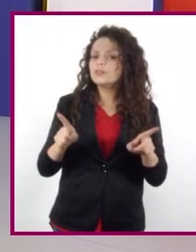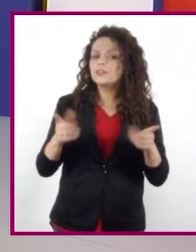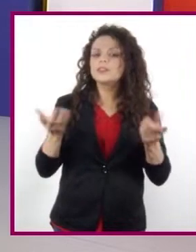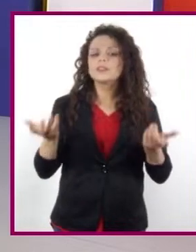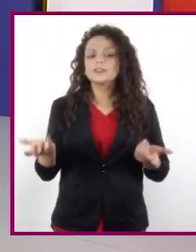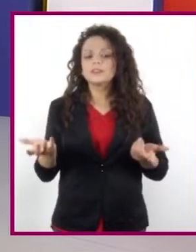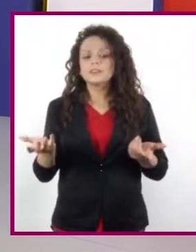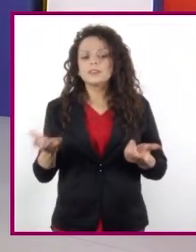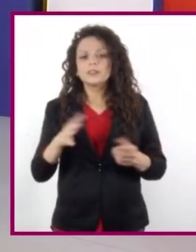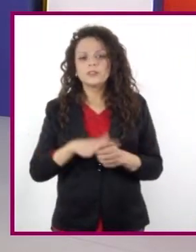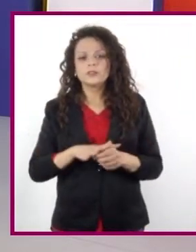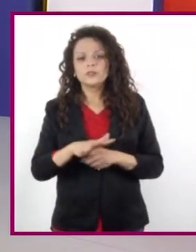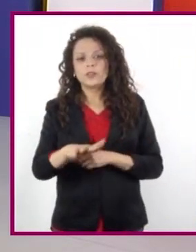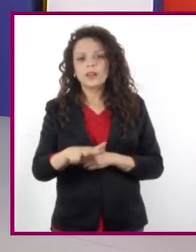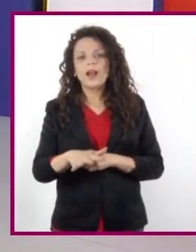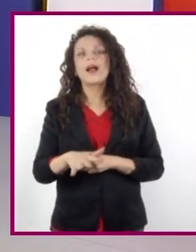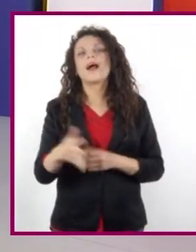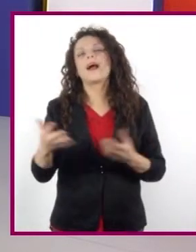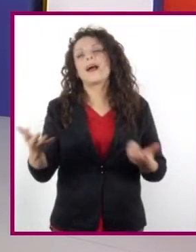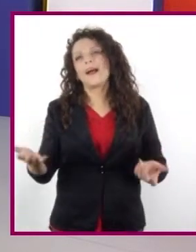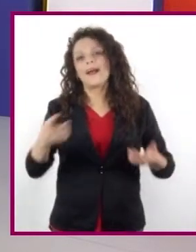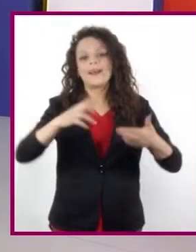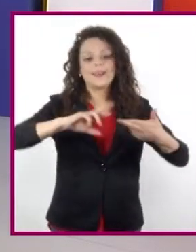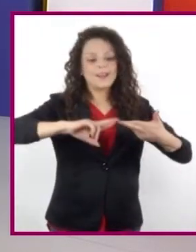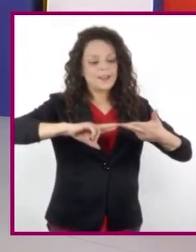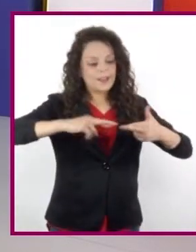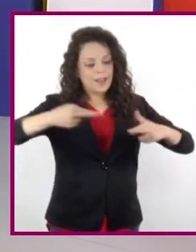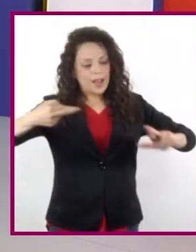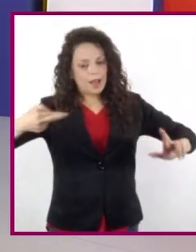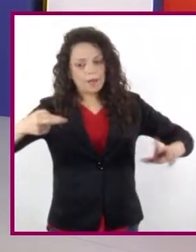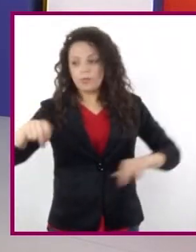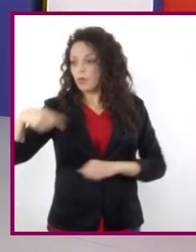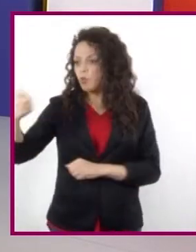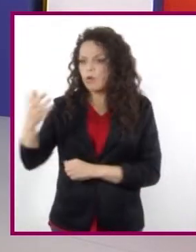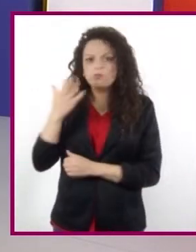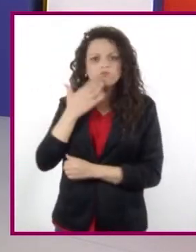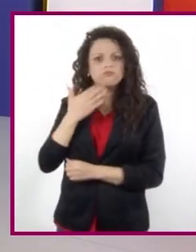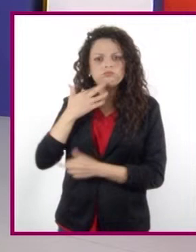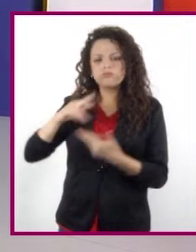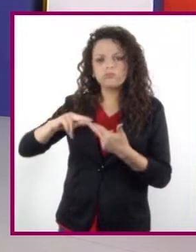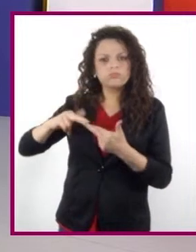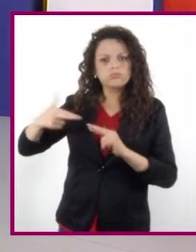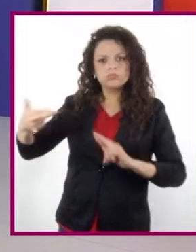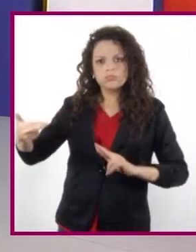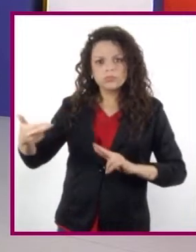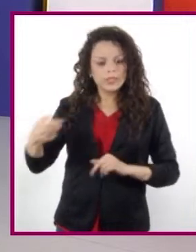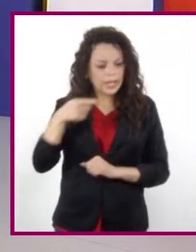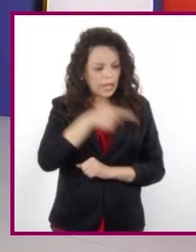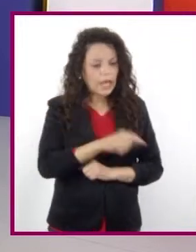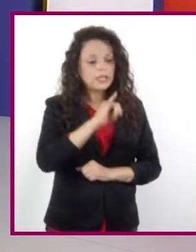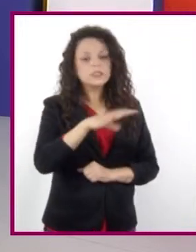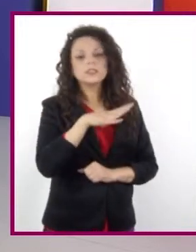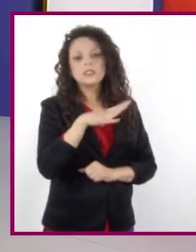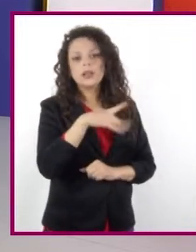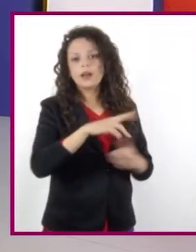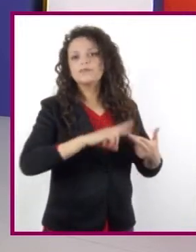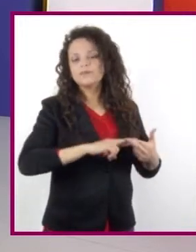Ah, es el cable. El otro es inalámbrico y este que tienes aquí tiene